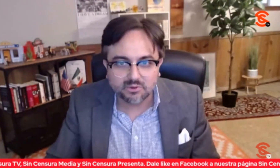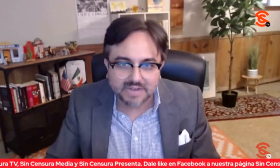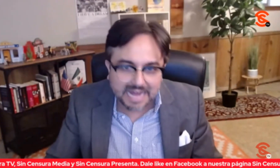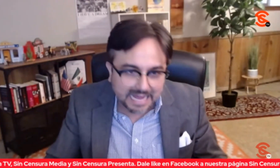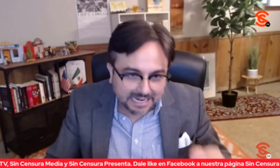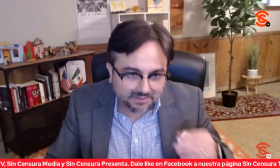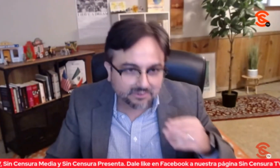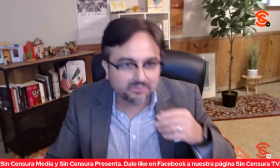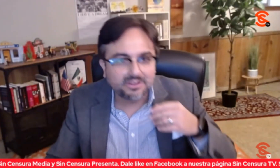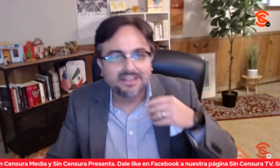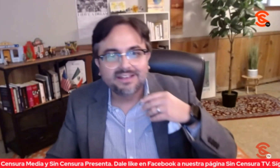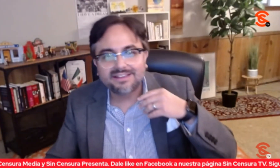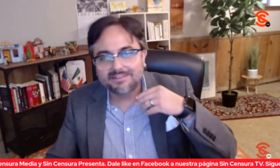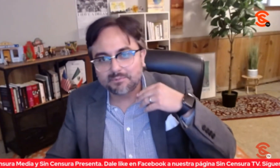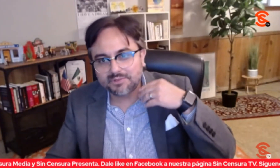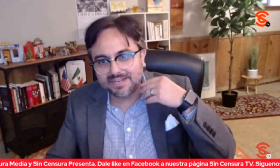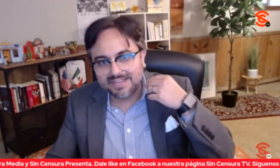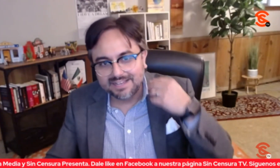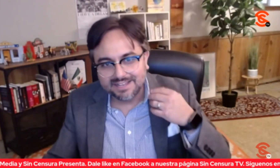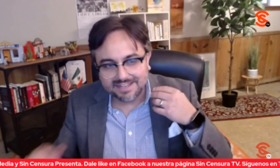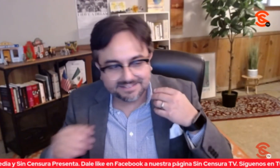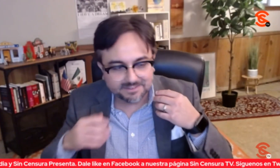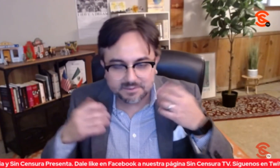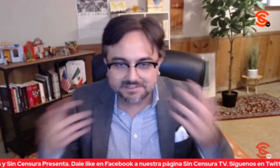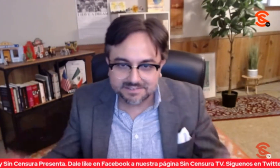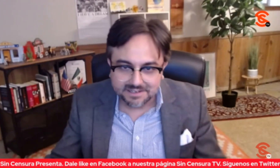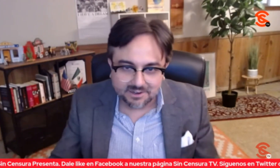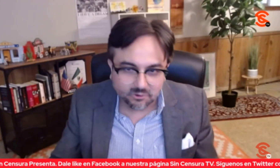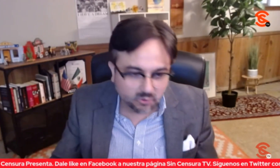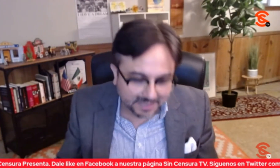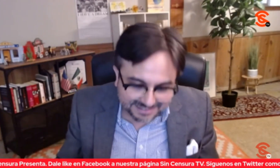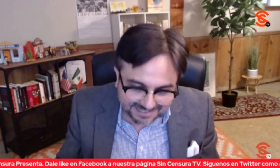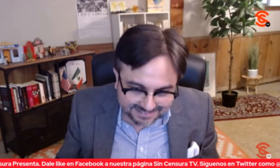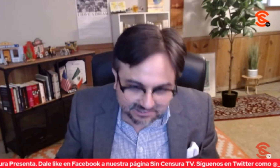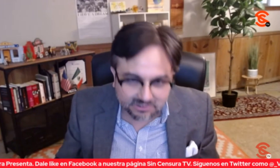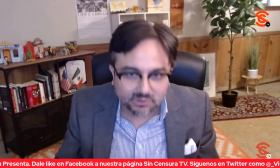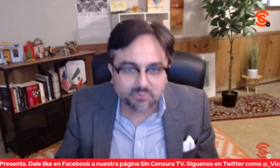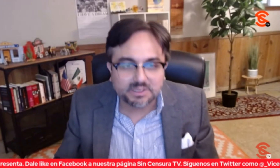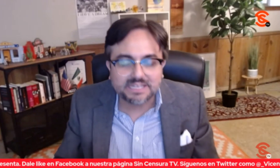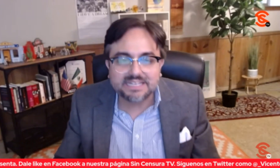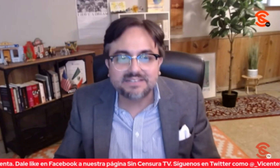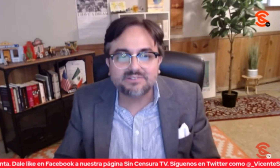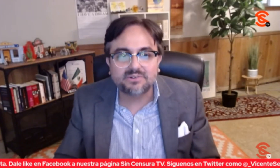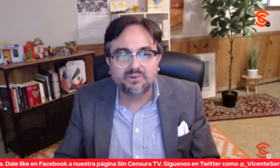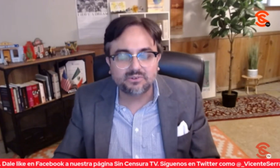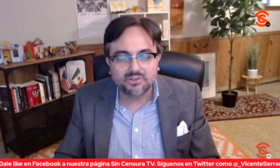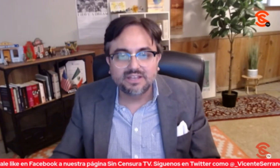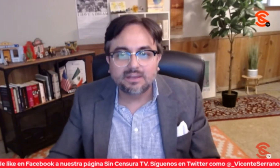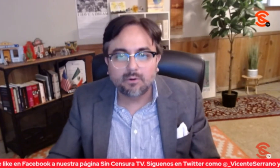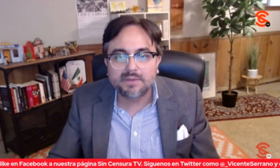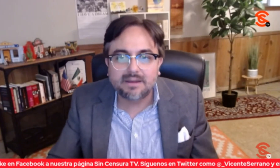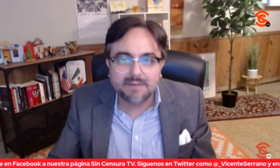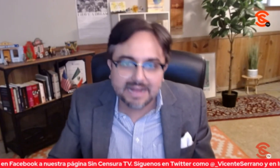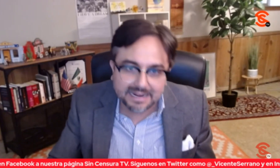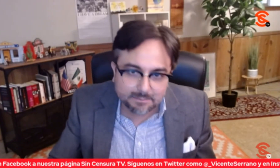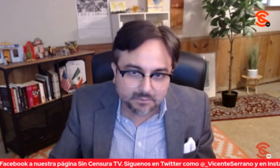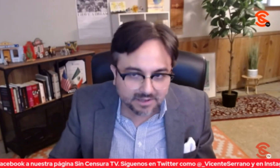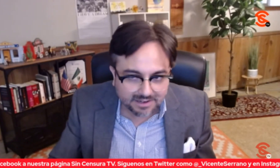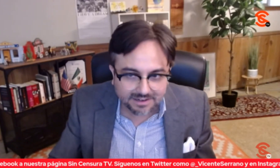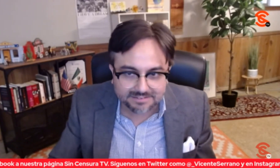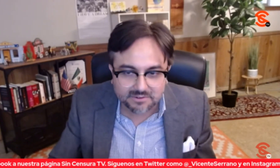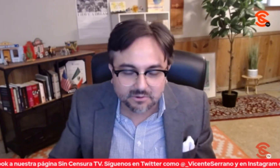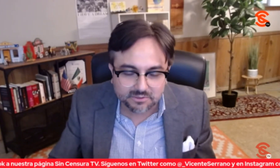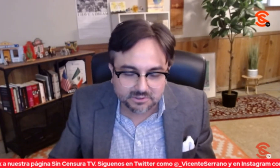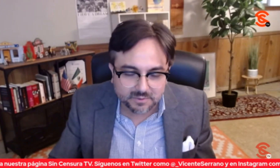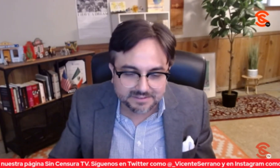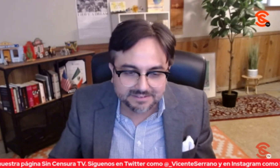salarios millonarios, que se pusiera a exhibir los 40 excesos de los ministros, que volviera a hablar y poner